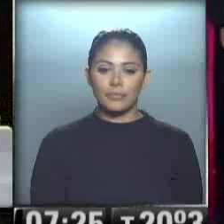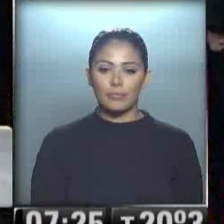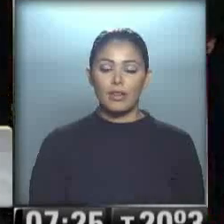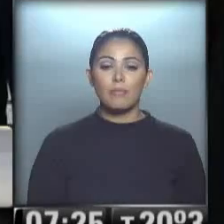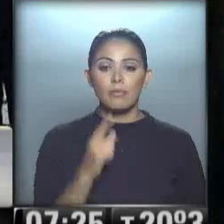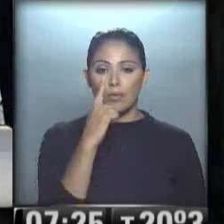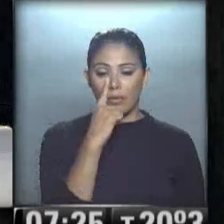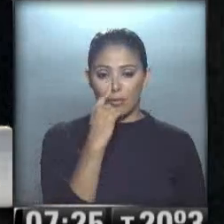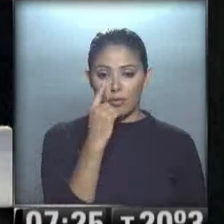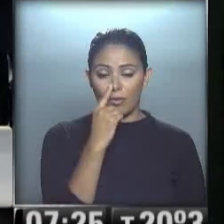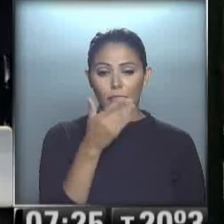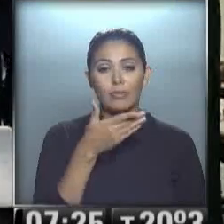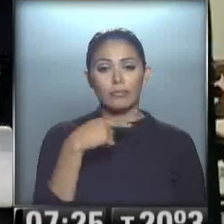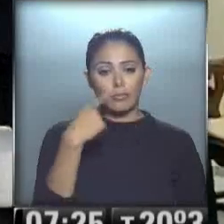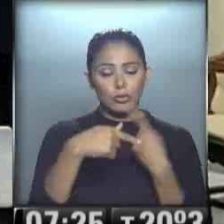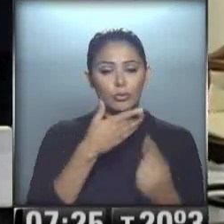foto